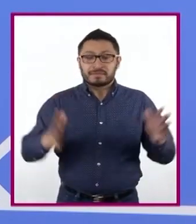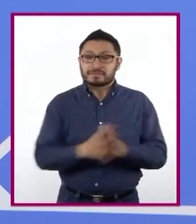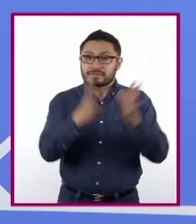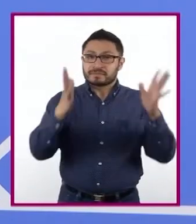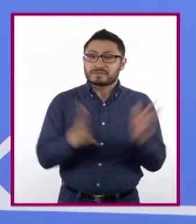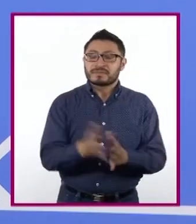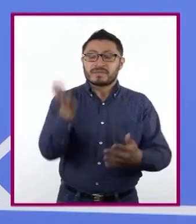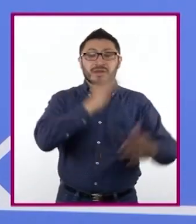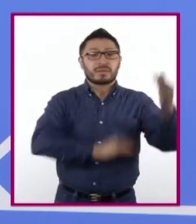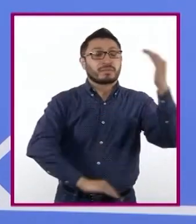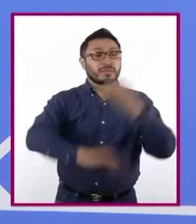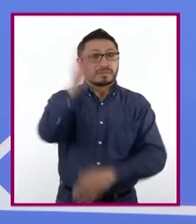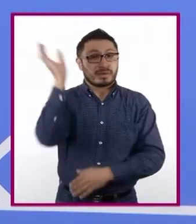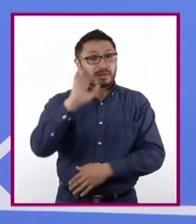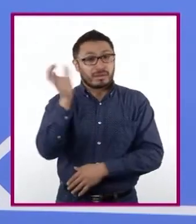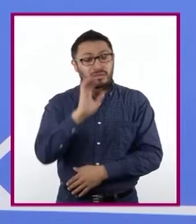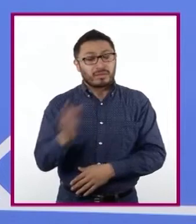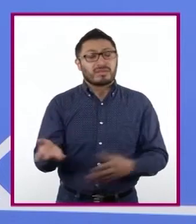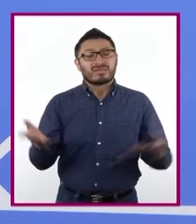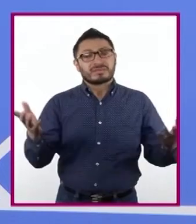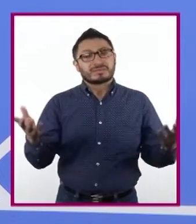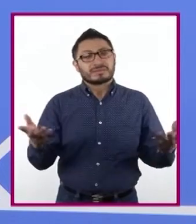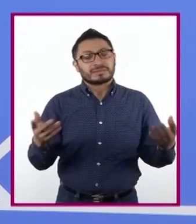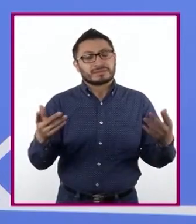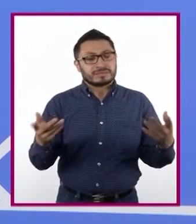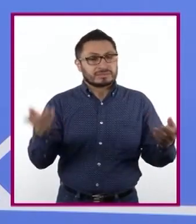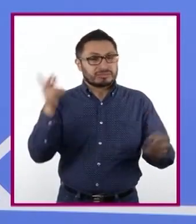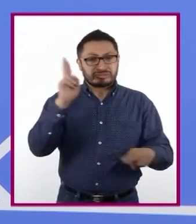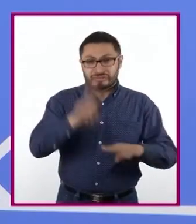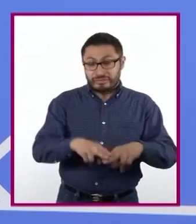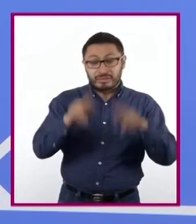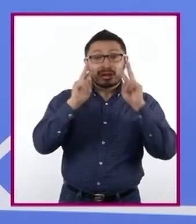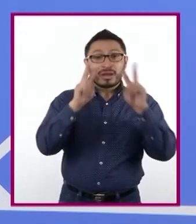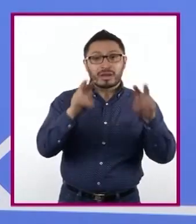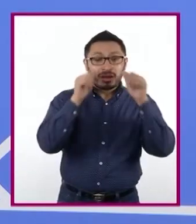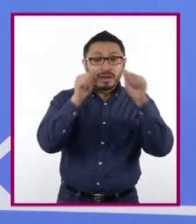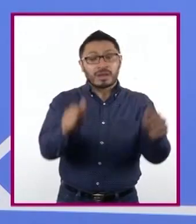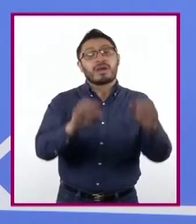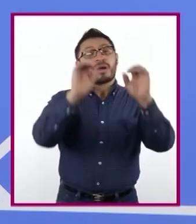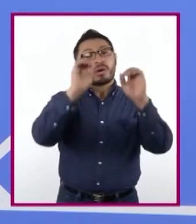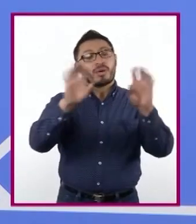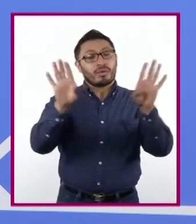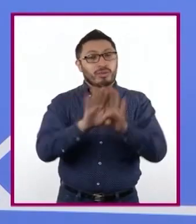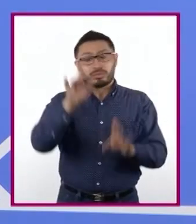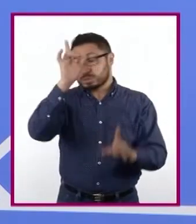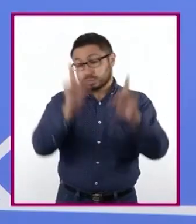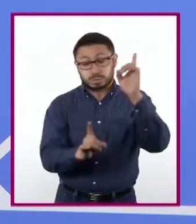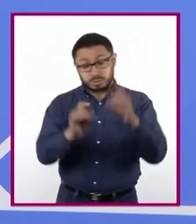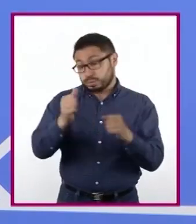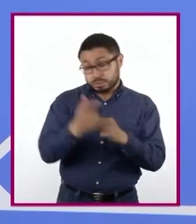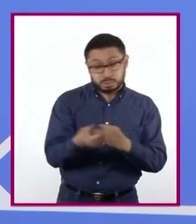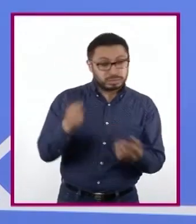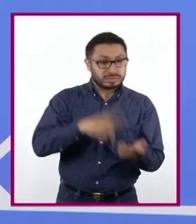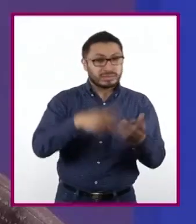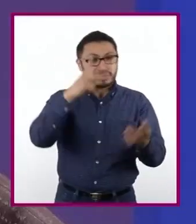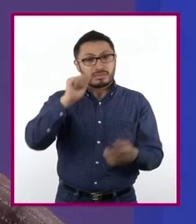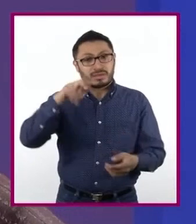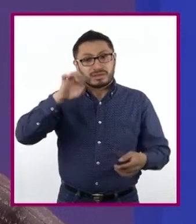participación exitosa cuando interviene como audiencia o como alguien con dudas en un